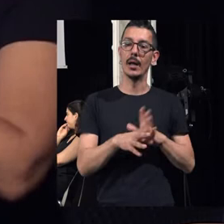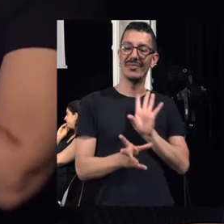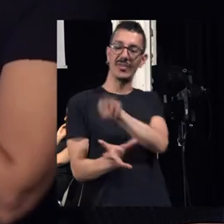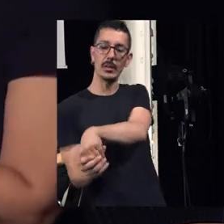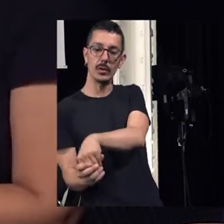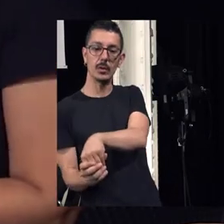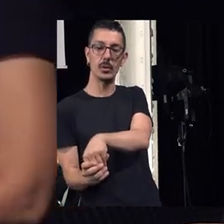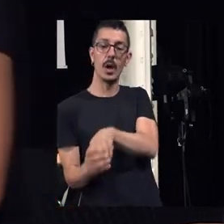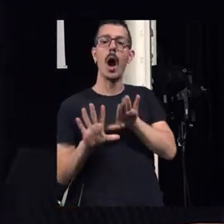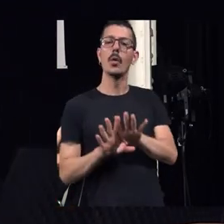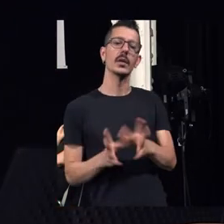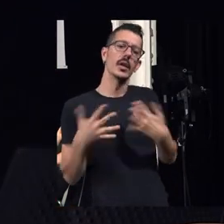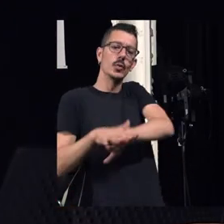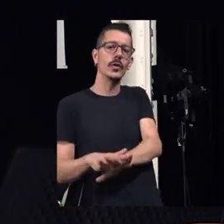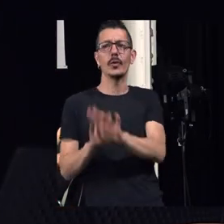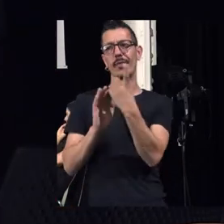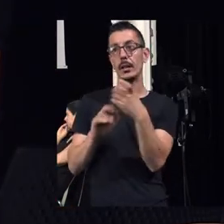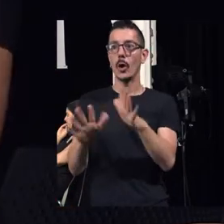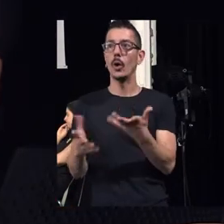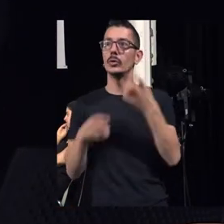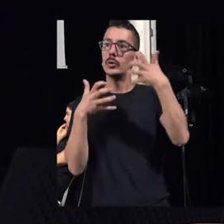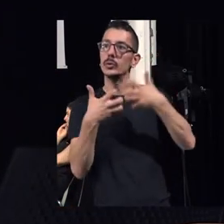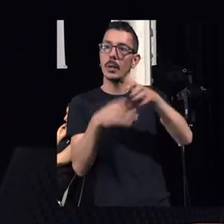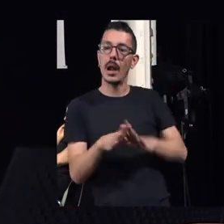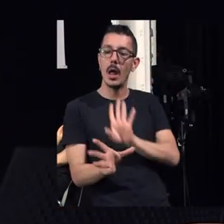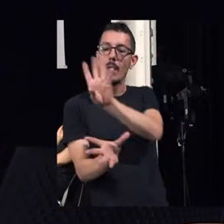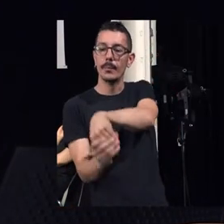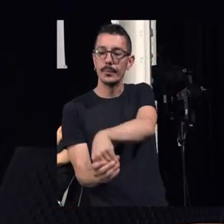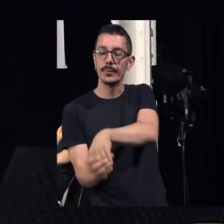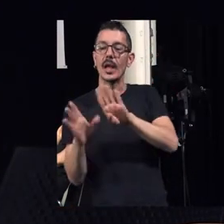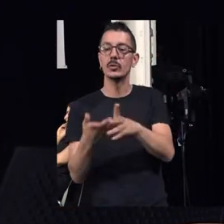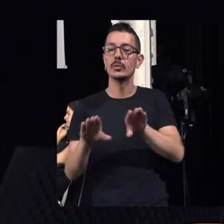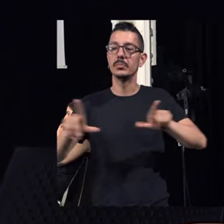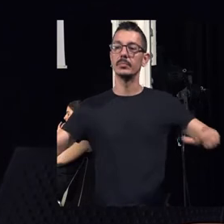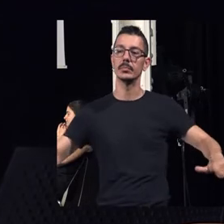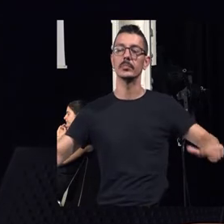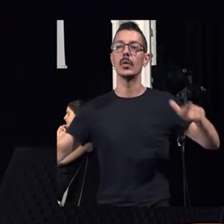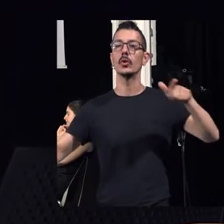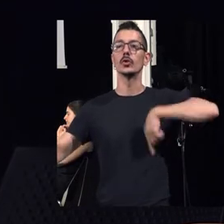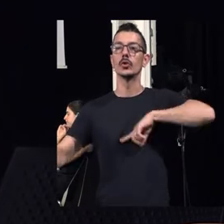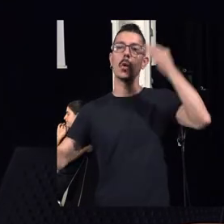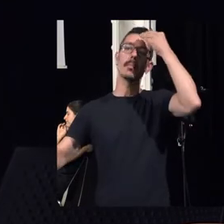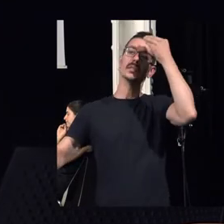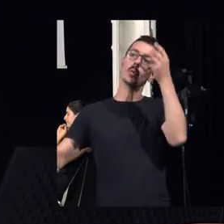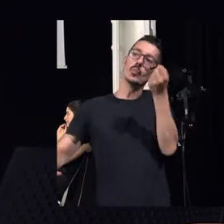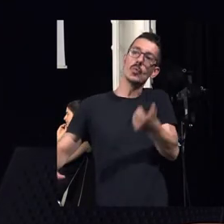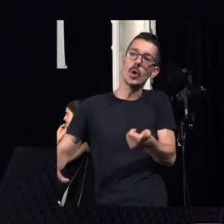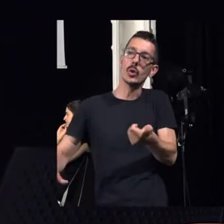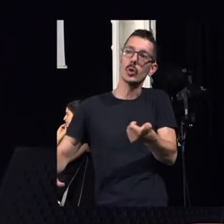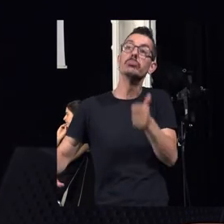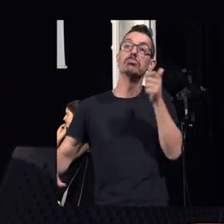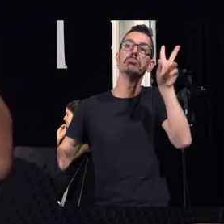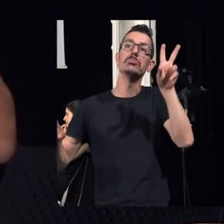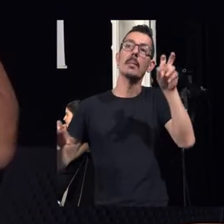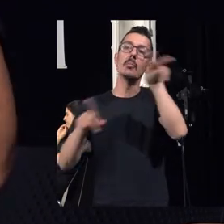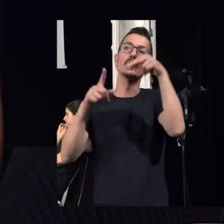incluidas, ¿no? Que decía la Giovanna. El tablero, entonces, lo podemos pensar también desde la lógica de lo colonial, si